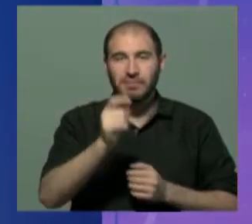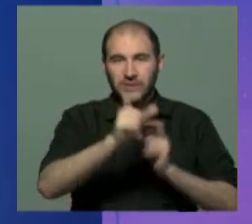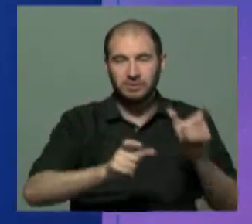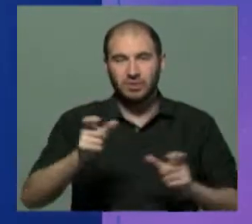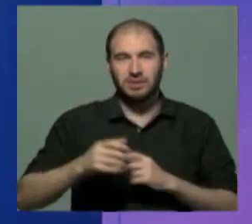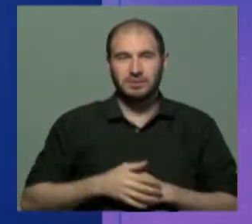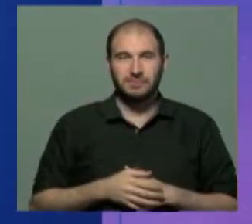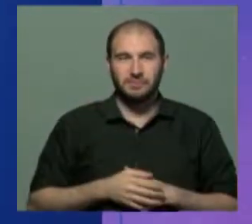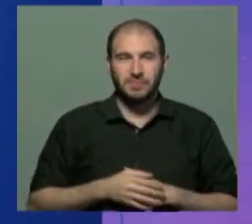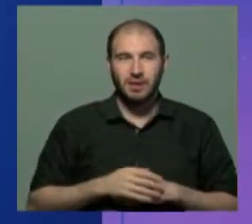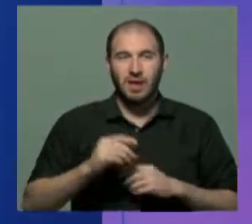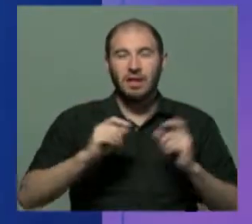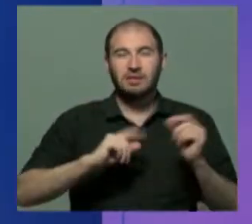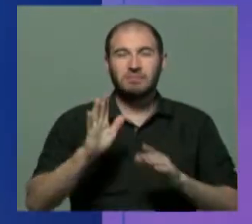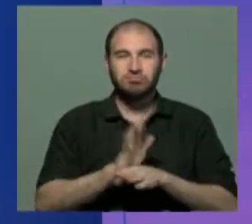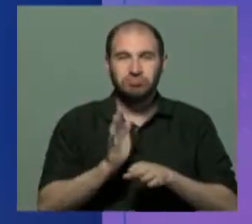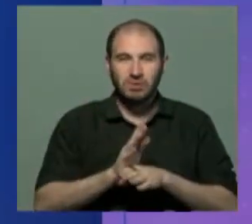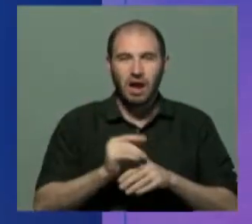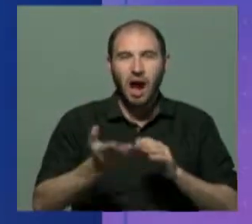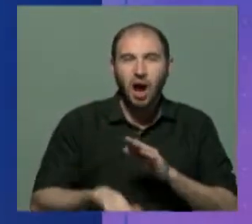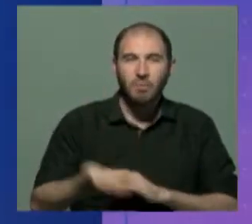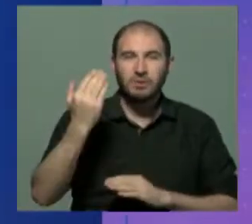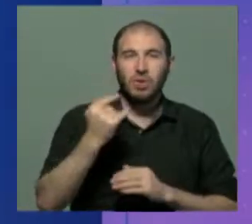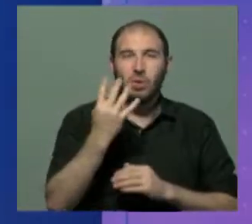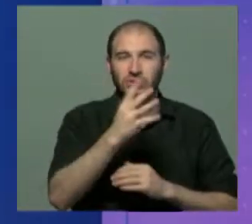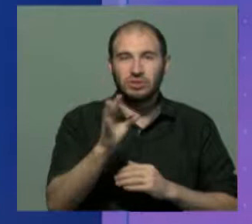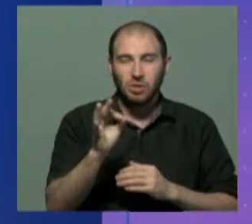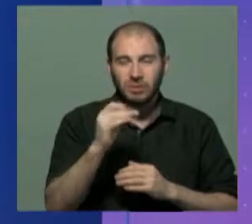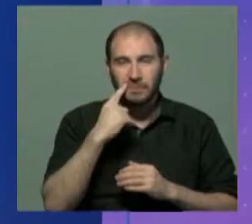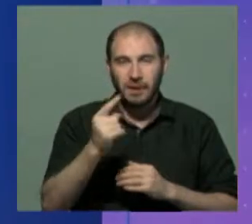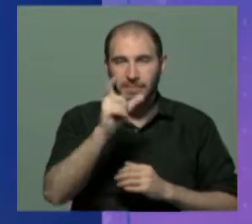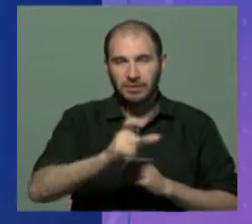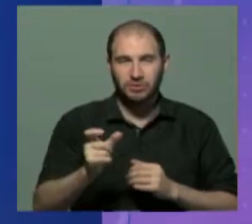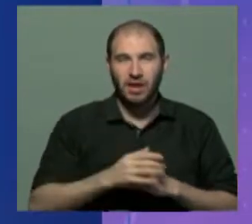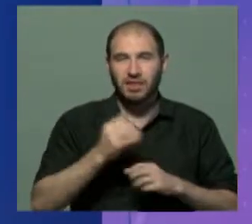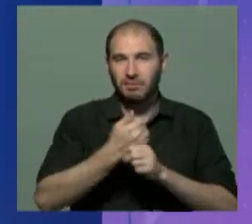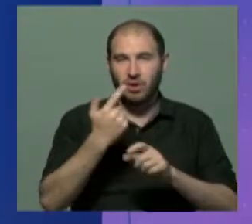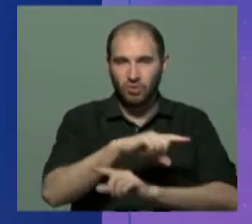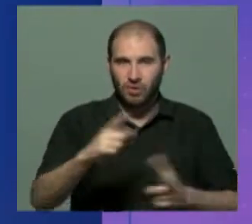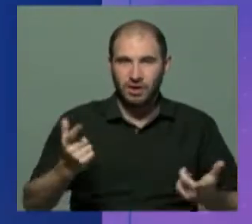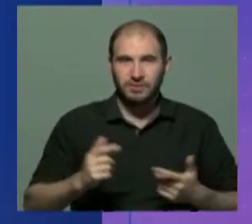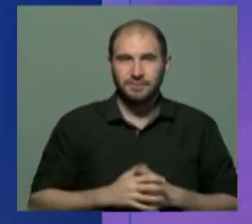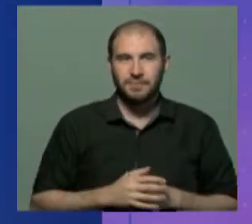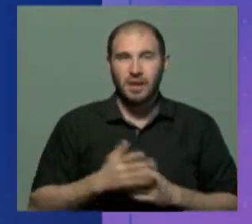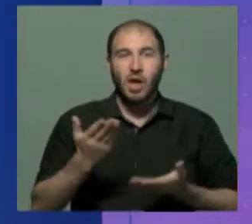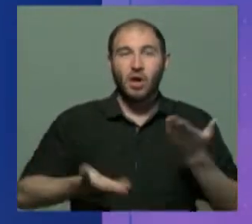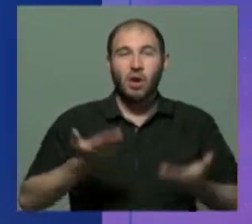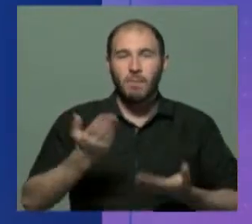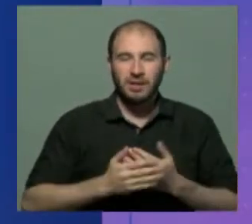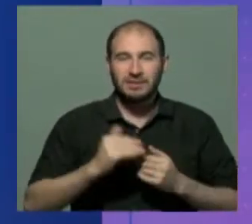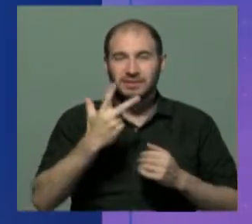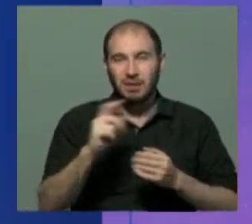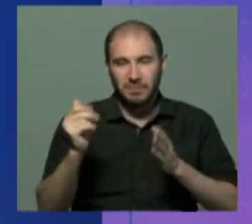personas, cifra que representa un incremento de 450.000 personas desempleadas, con relación al